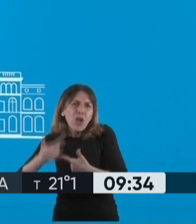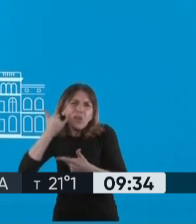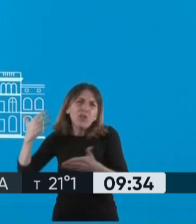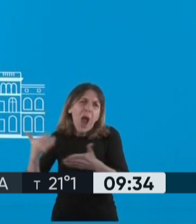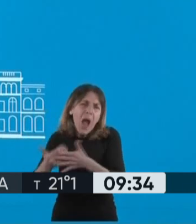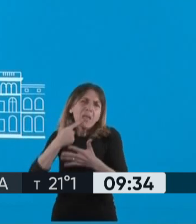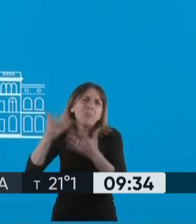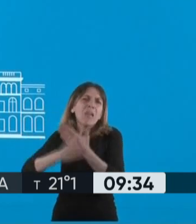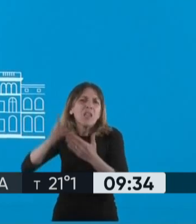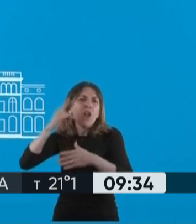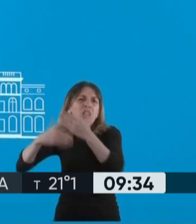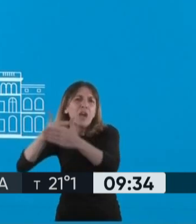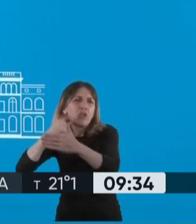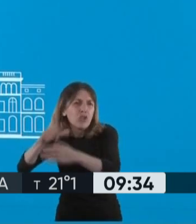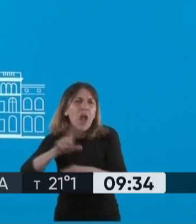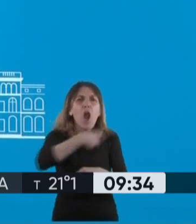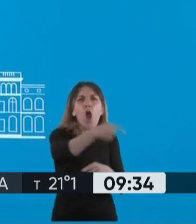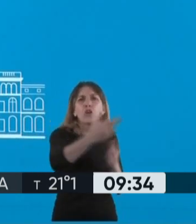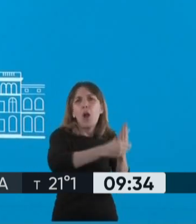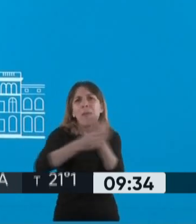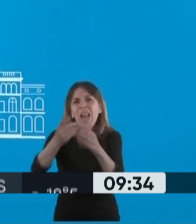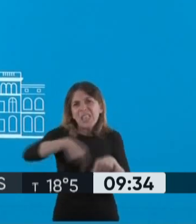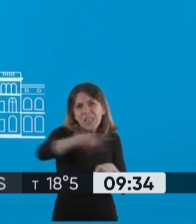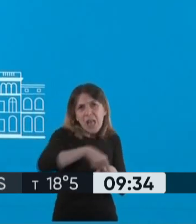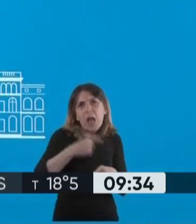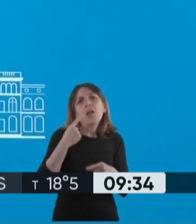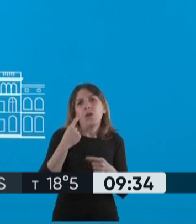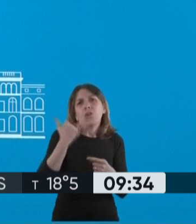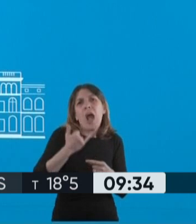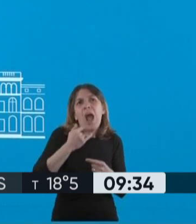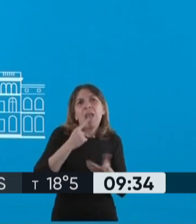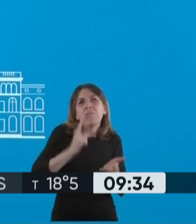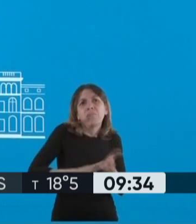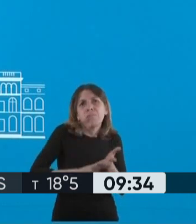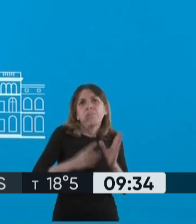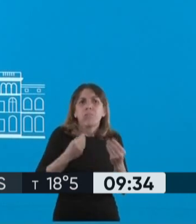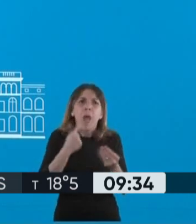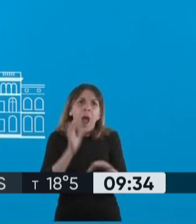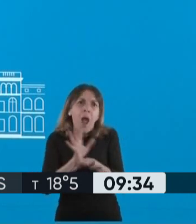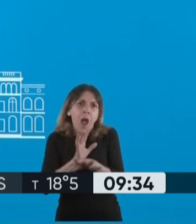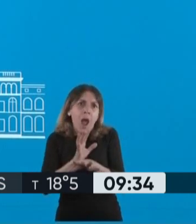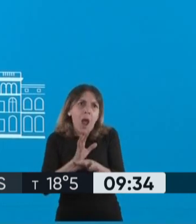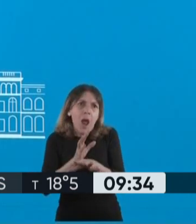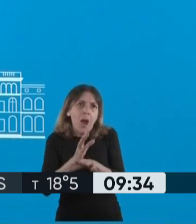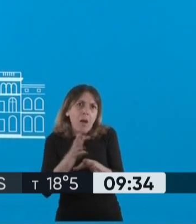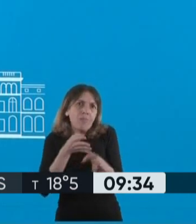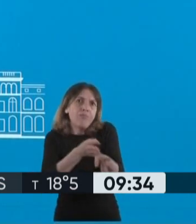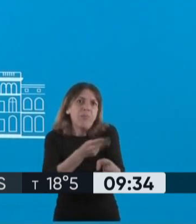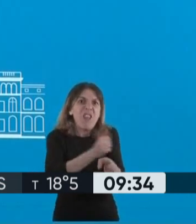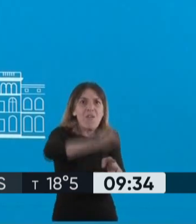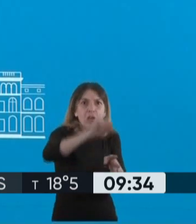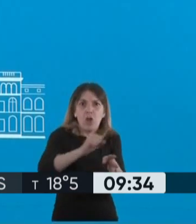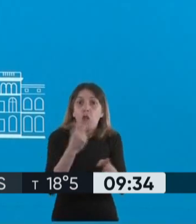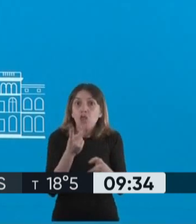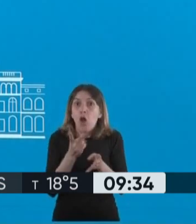el Ministerio de Desarrollo Social y desde los diferentes ministerios para poder ir combatiendo la inflación desde los dos lugares. Por un